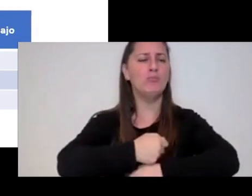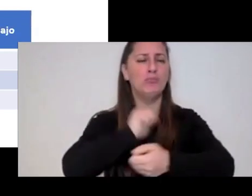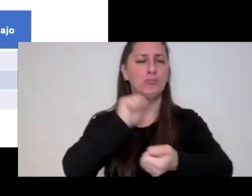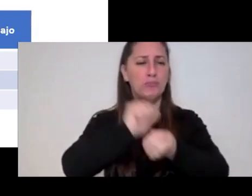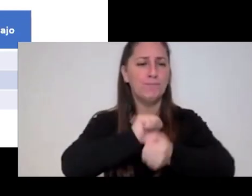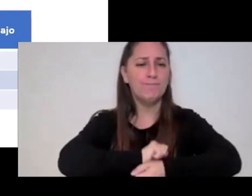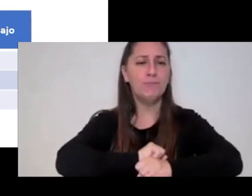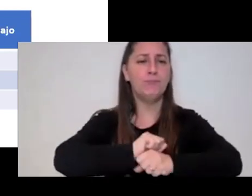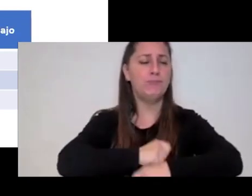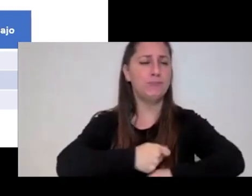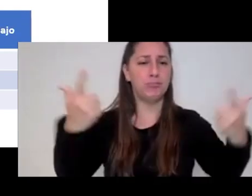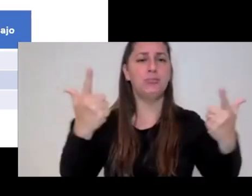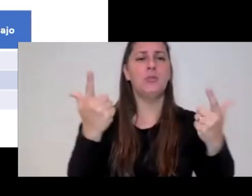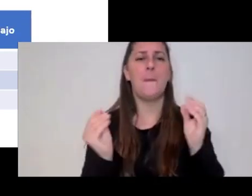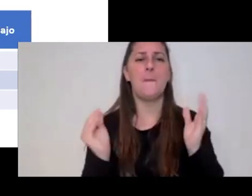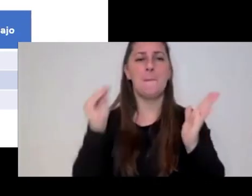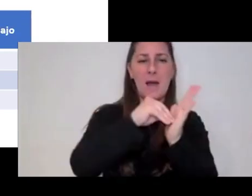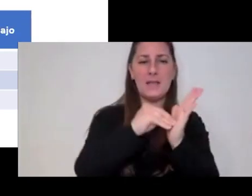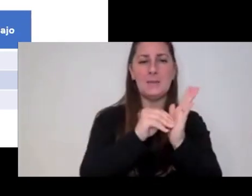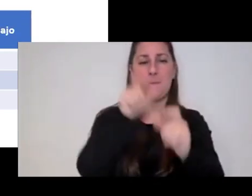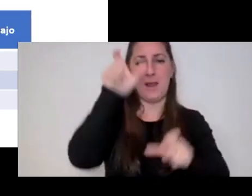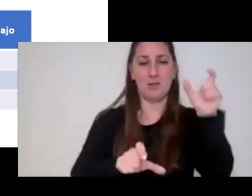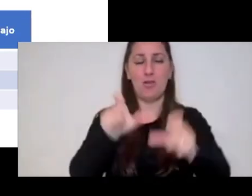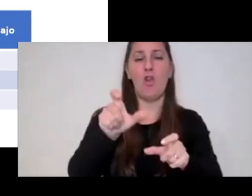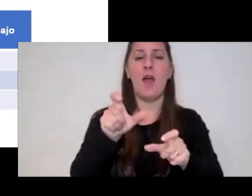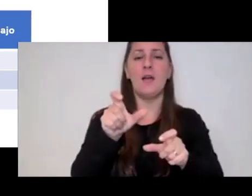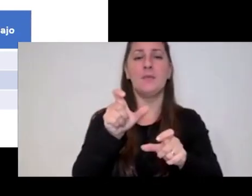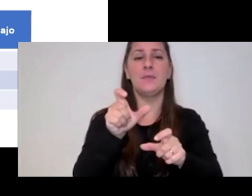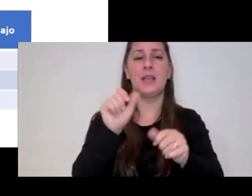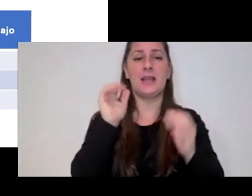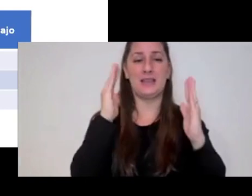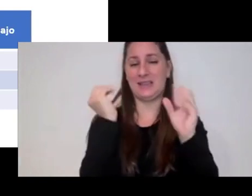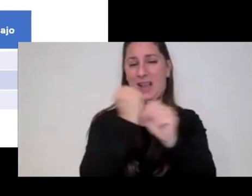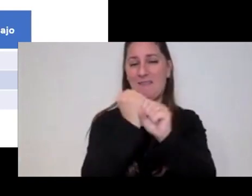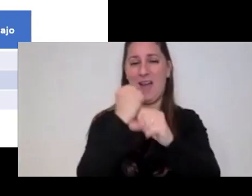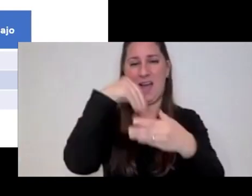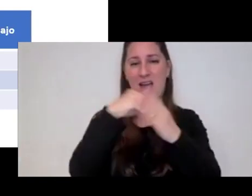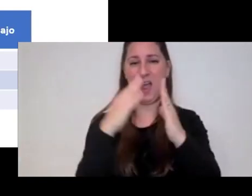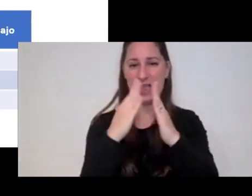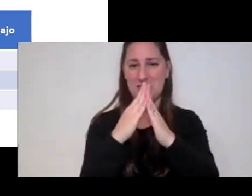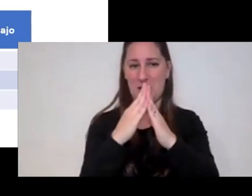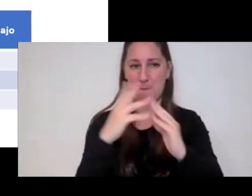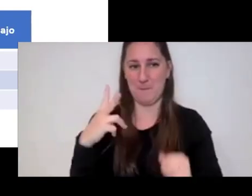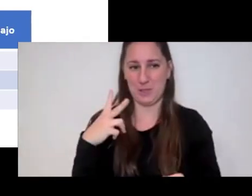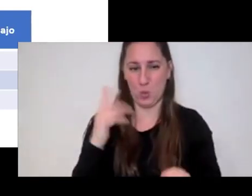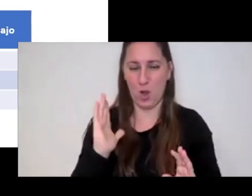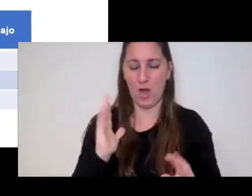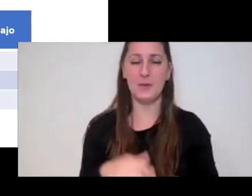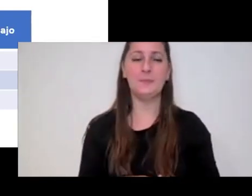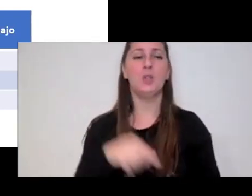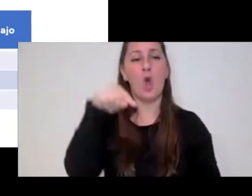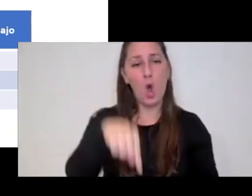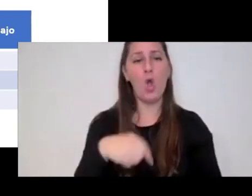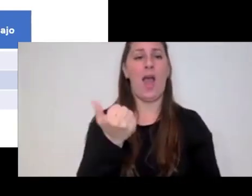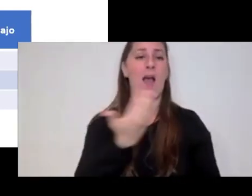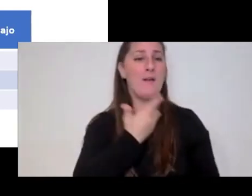incremento de haberes para el personal de casas particulares. Bueno, hoy la Administración Federal